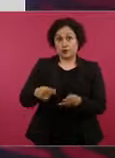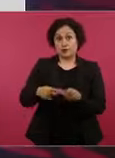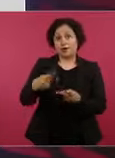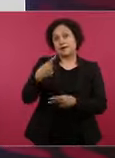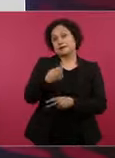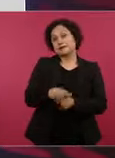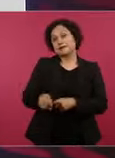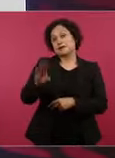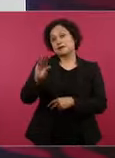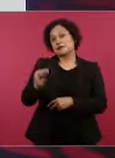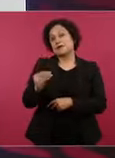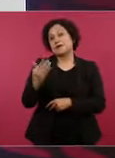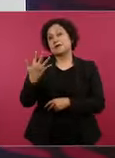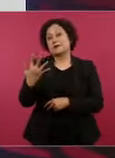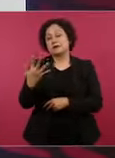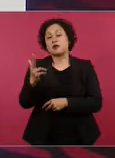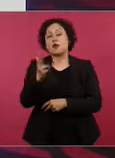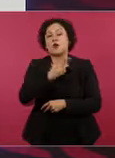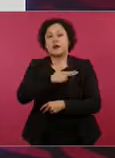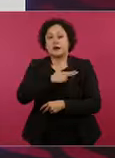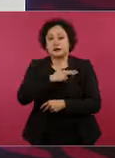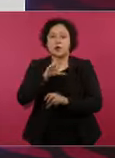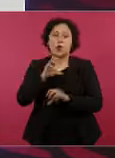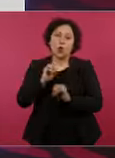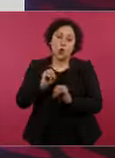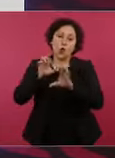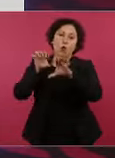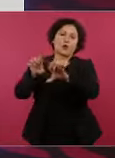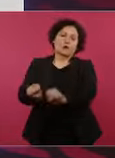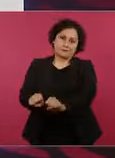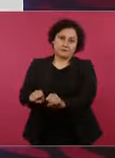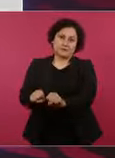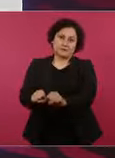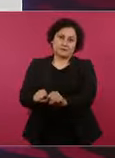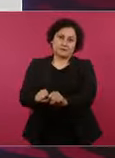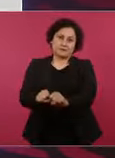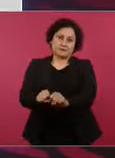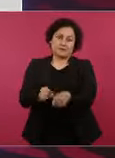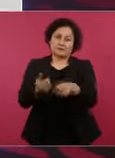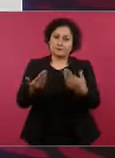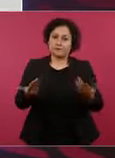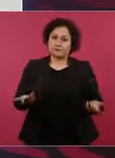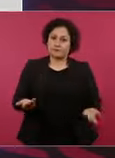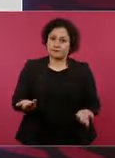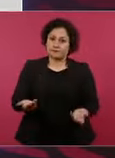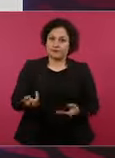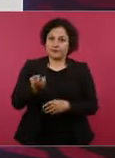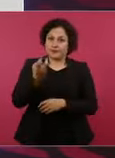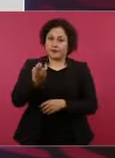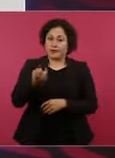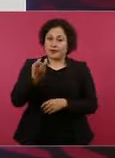195 heridos y detenidos. Hay una gran diferencia,